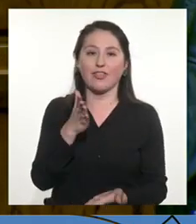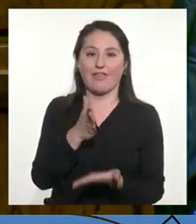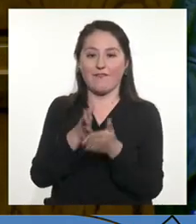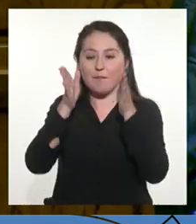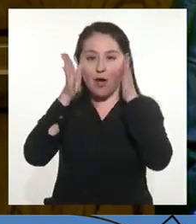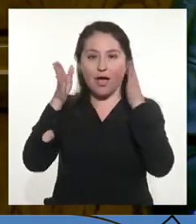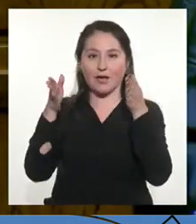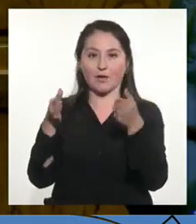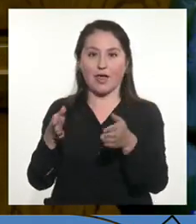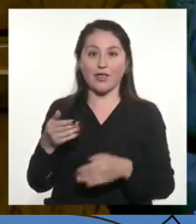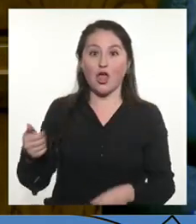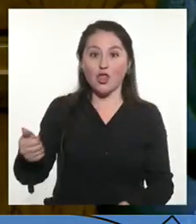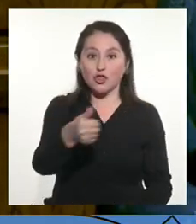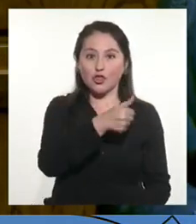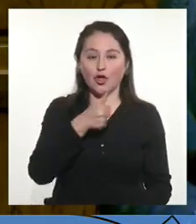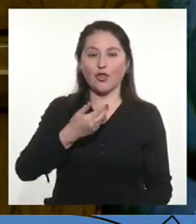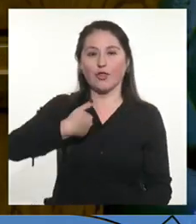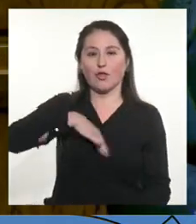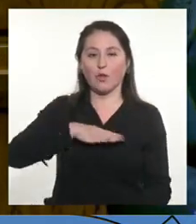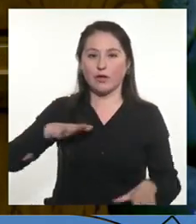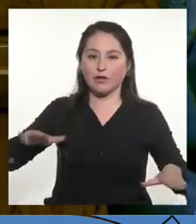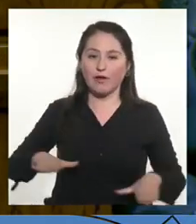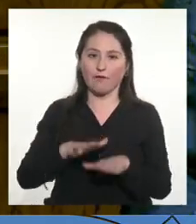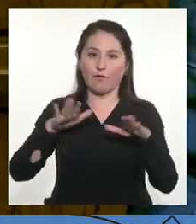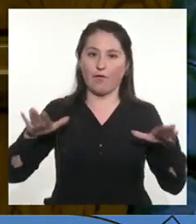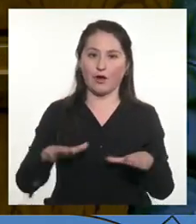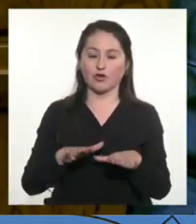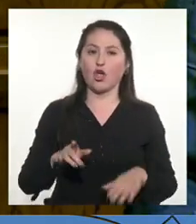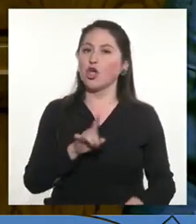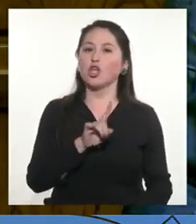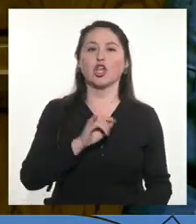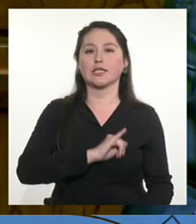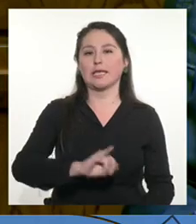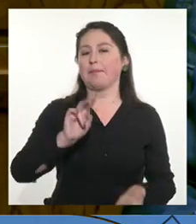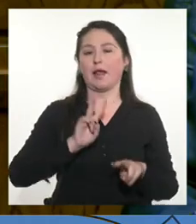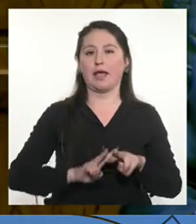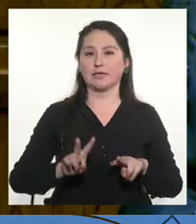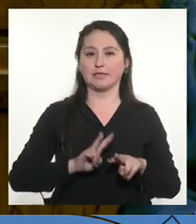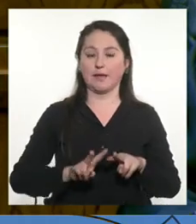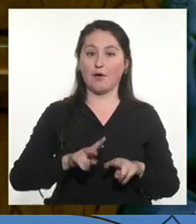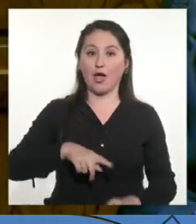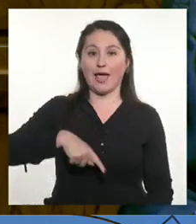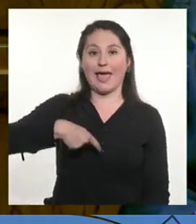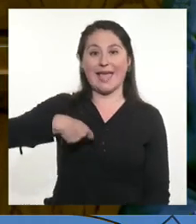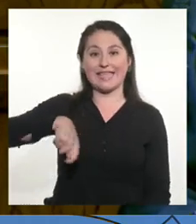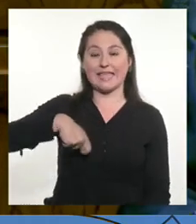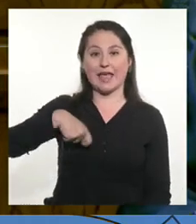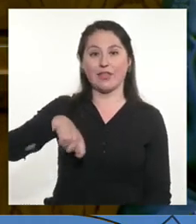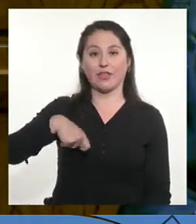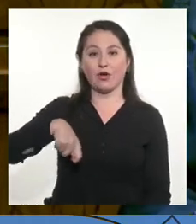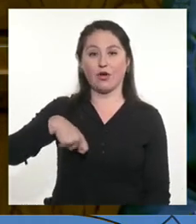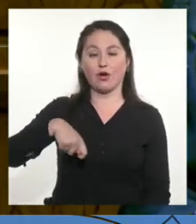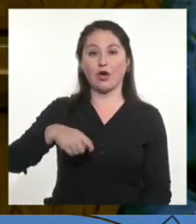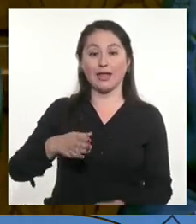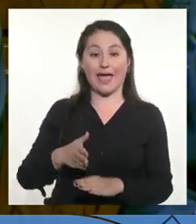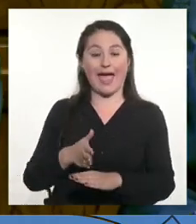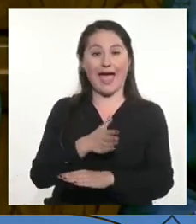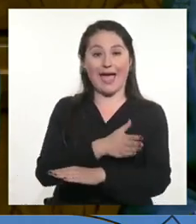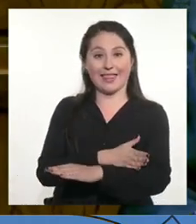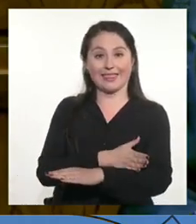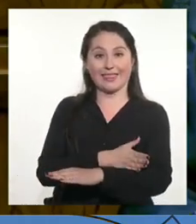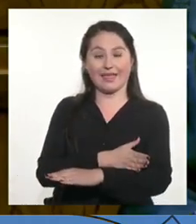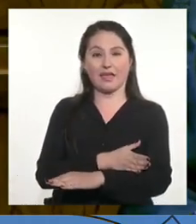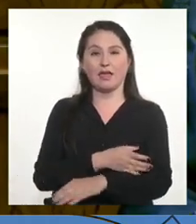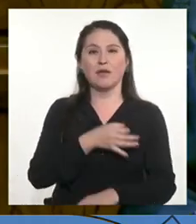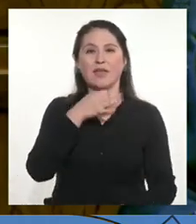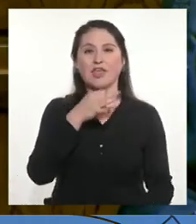todos dentro de nuestro esfuerzo y no siempre lo hacemos el senador tuma tercero no es verdad que se usa la palabra sea referencia